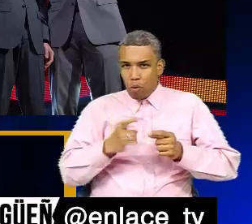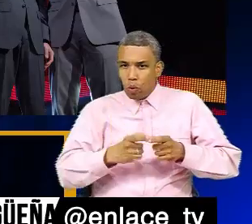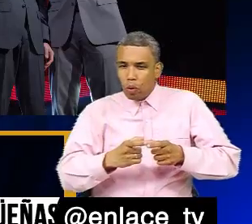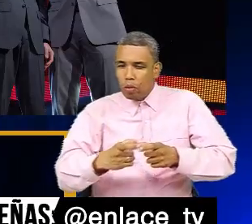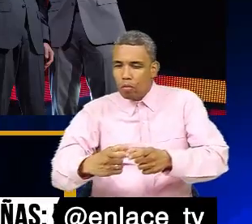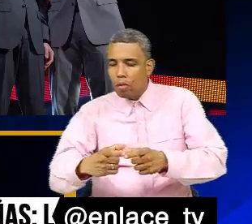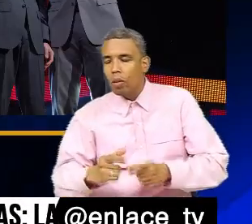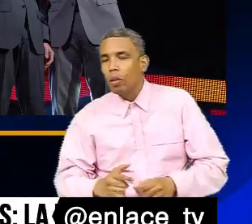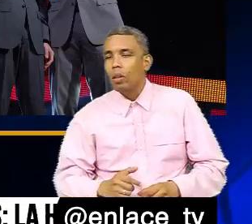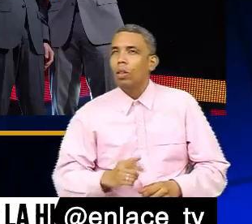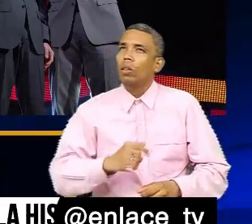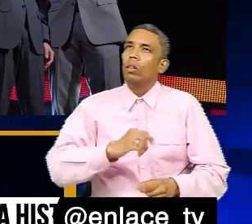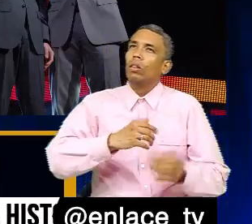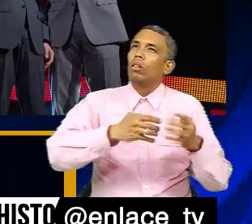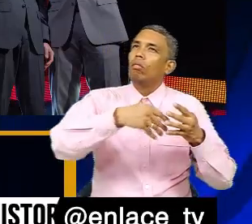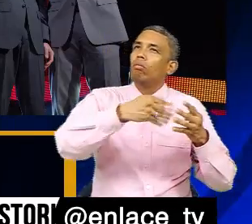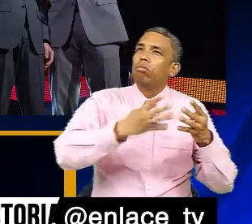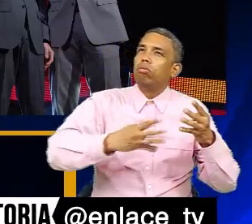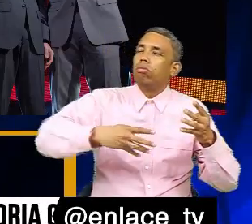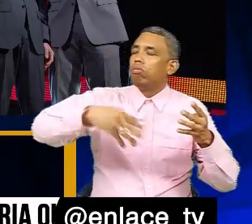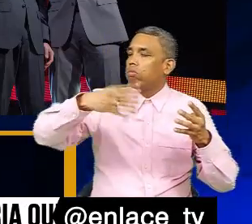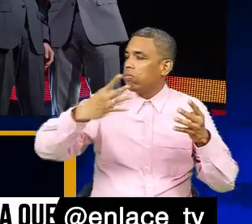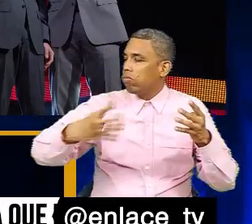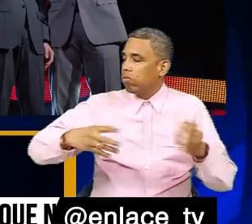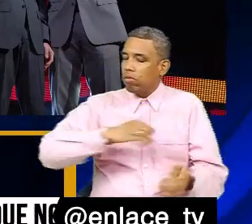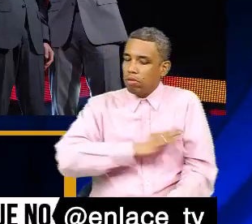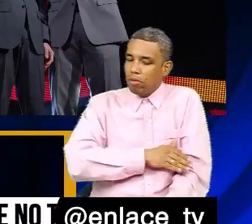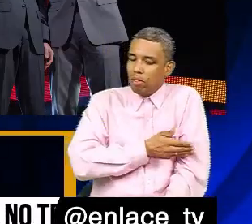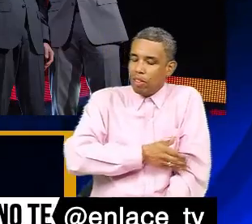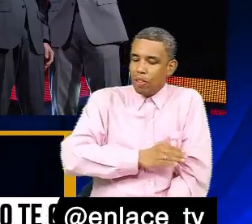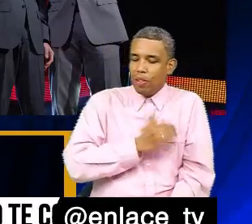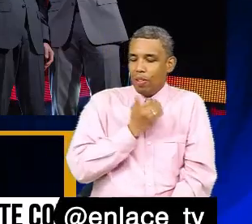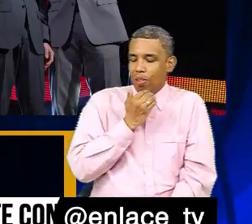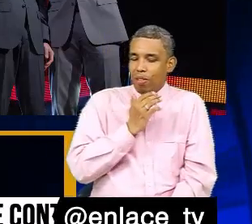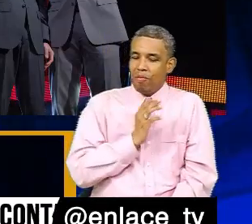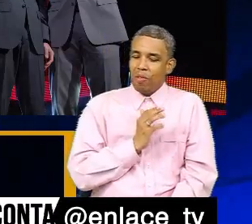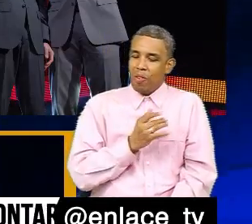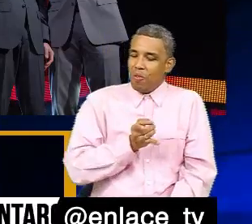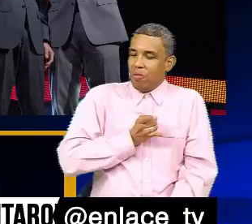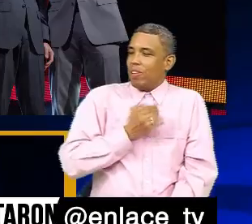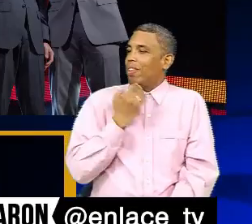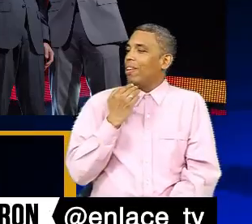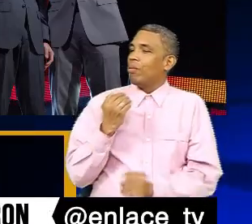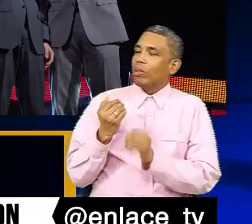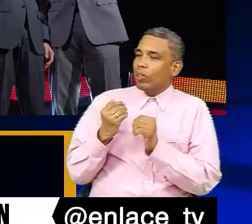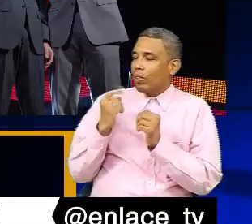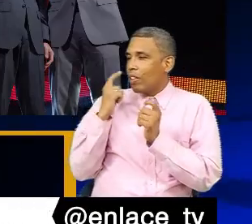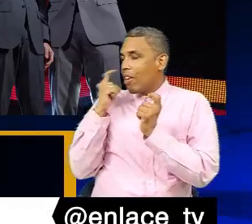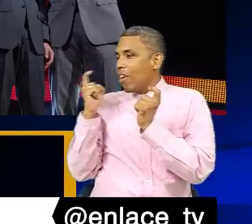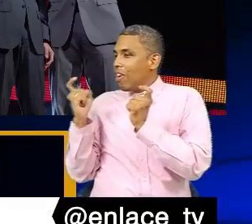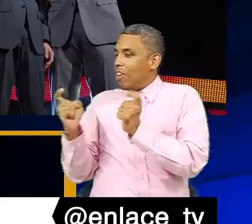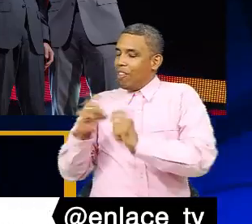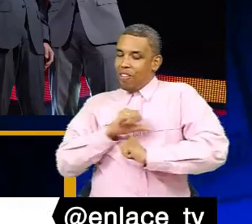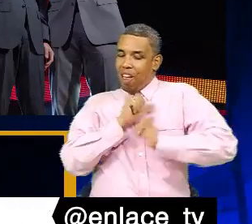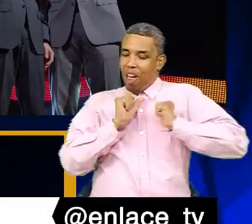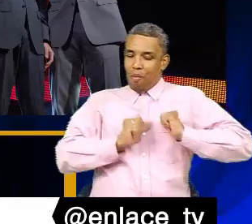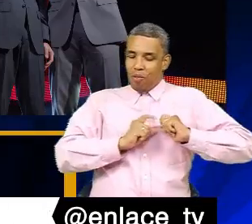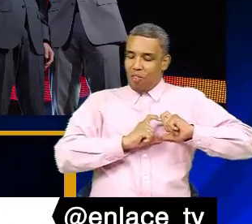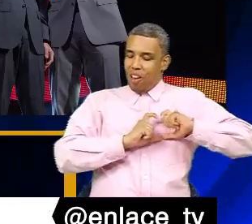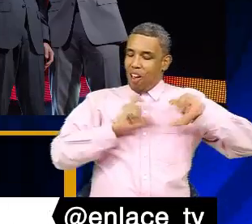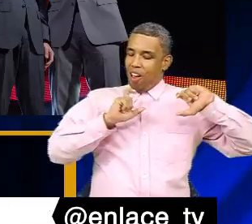y llega el momento donde te enamoras y fluye todo ese amor, donde